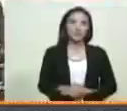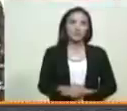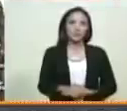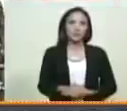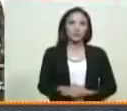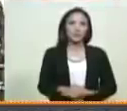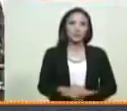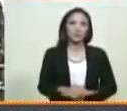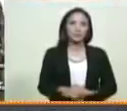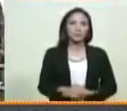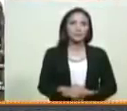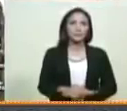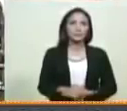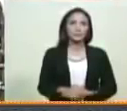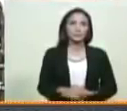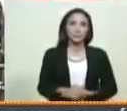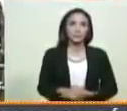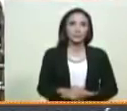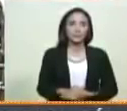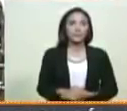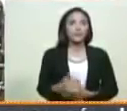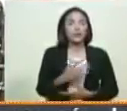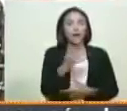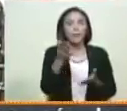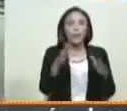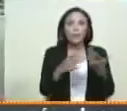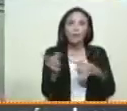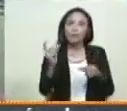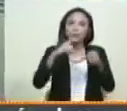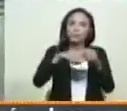En Margarita hemos incorporado